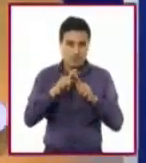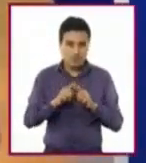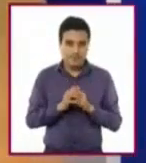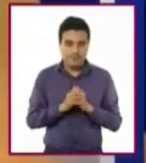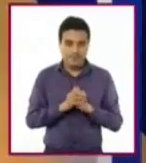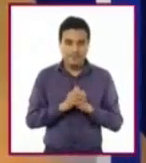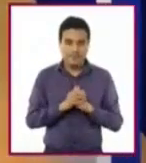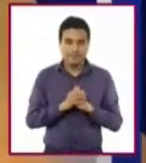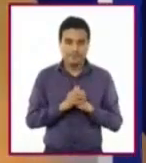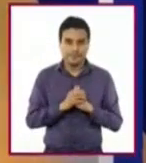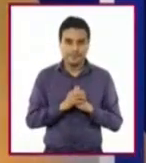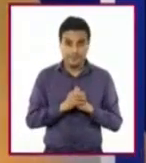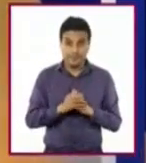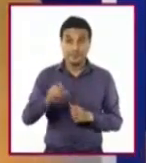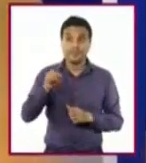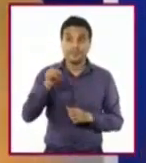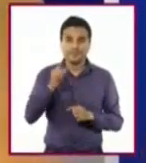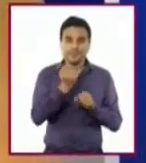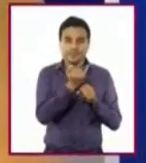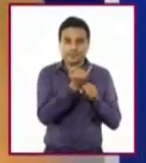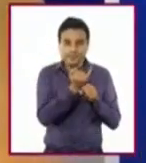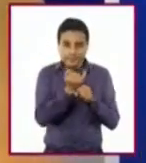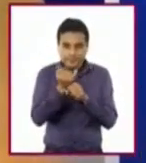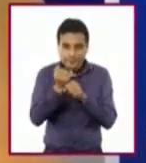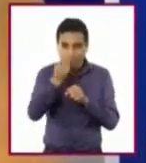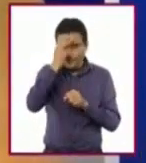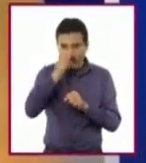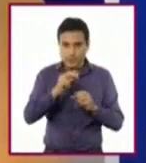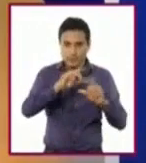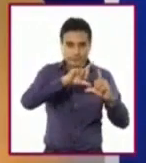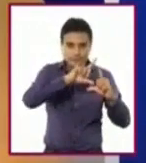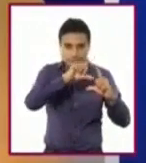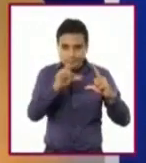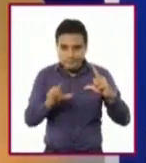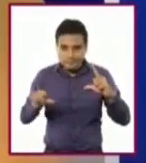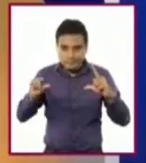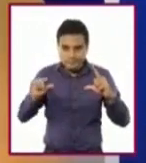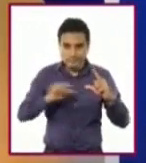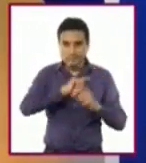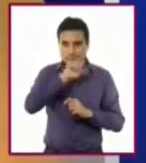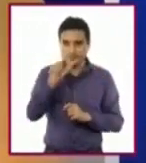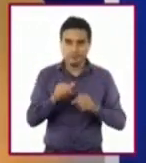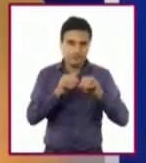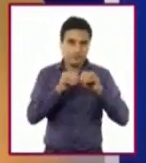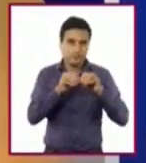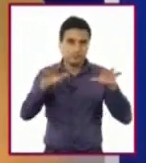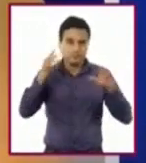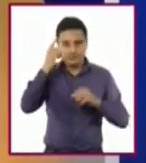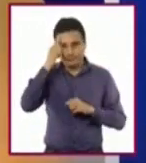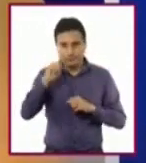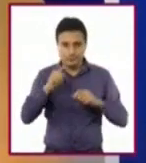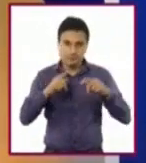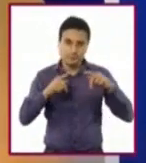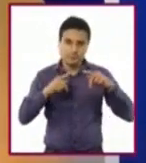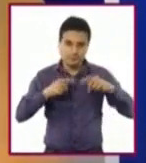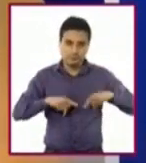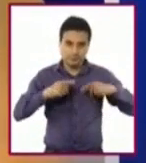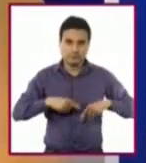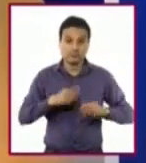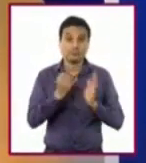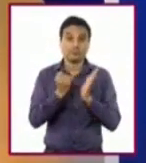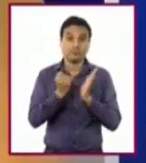características de nuestro país para que los datos sean de ayuda en toma de decisiones que procuren el bienestar